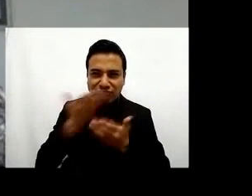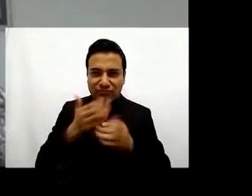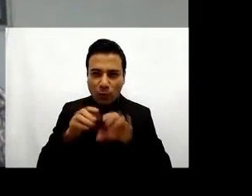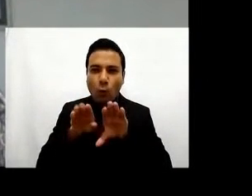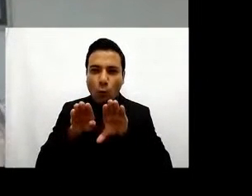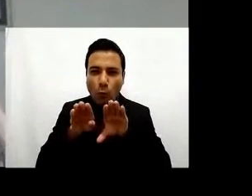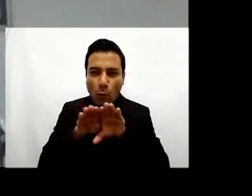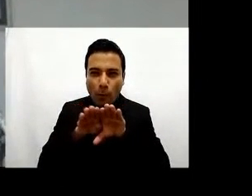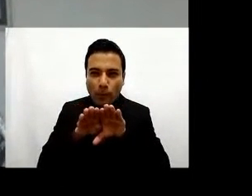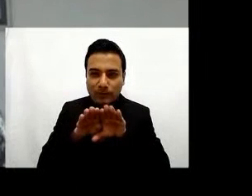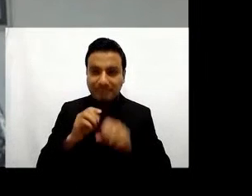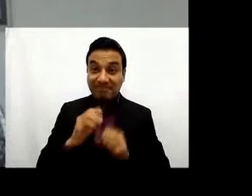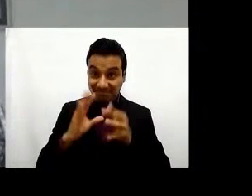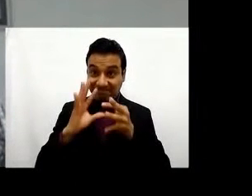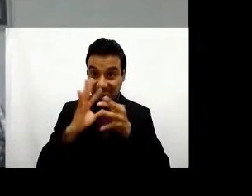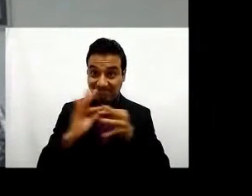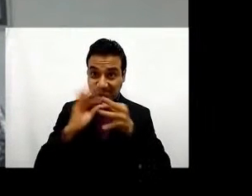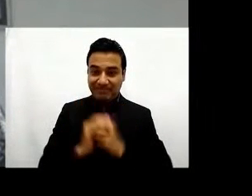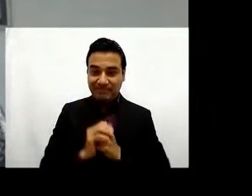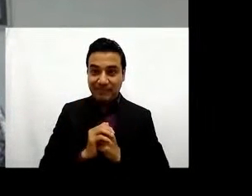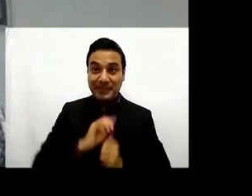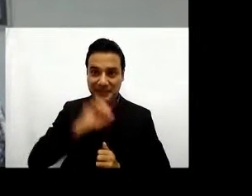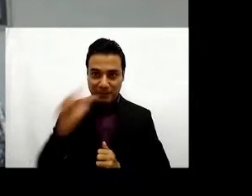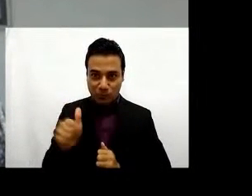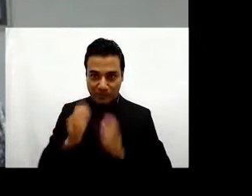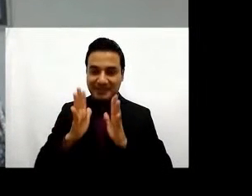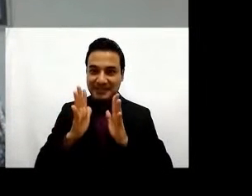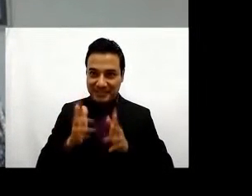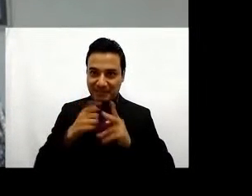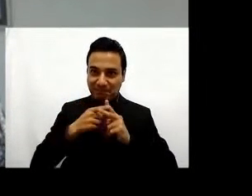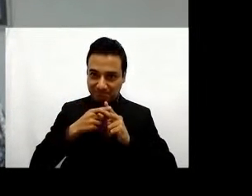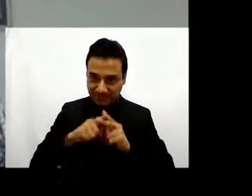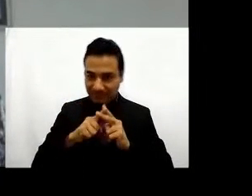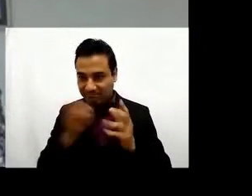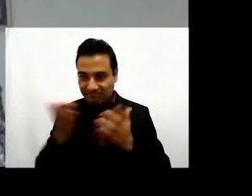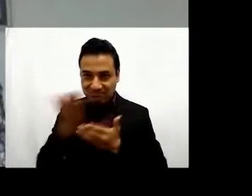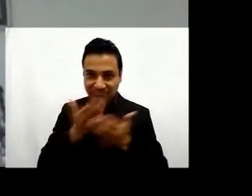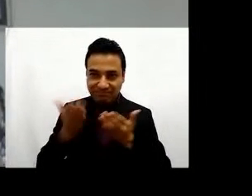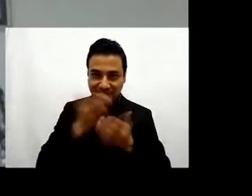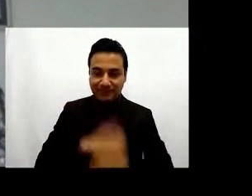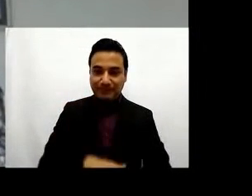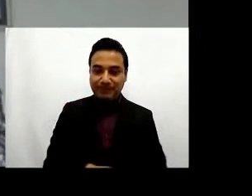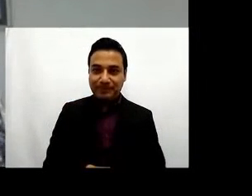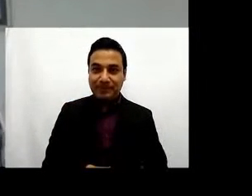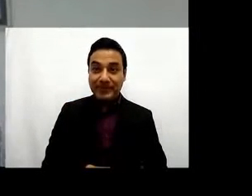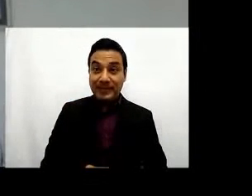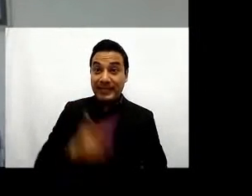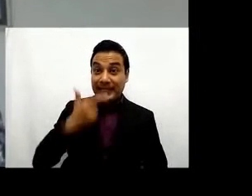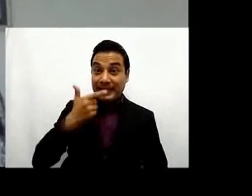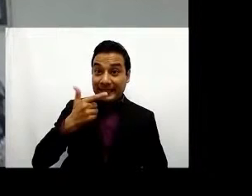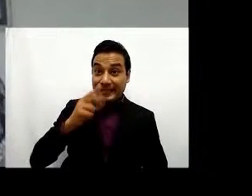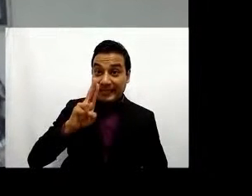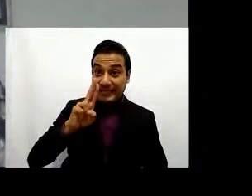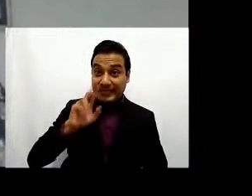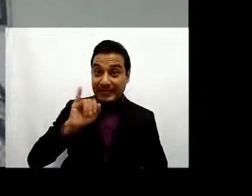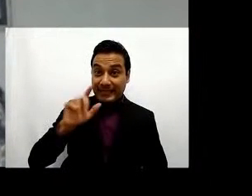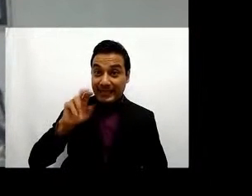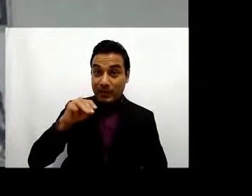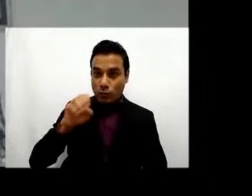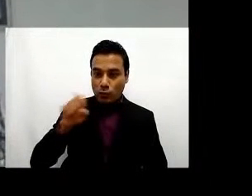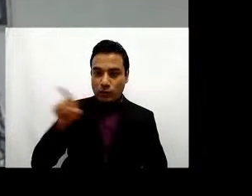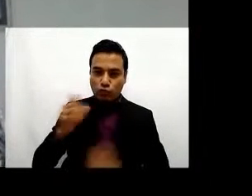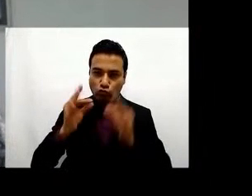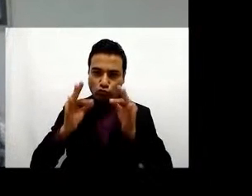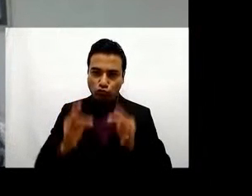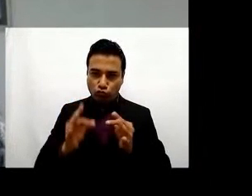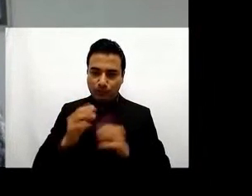clave y posteriormente, bueno, ya echaremos a andar la conversación. Y Guillermo de la Peña es doctor en Sociología